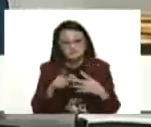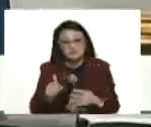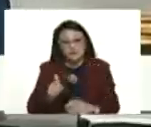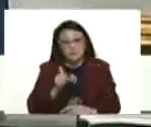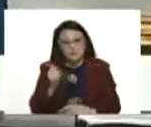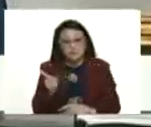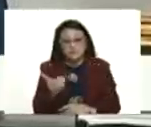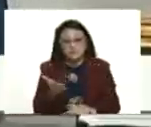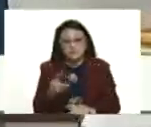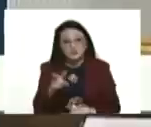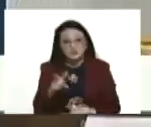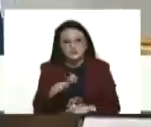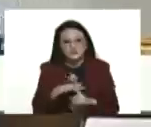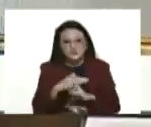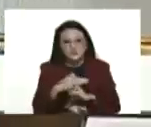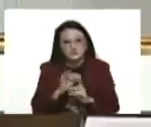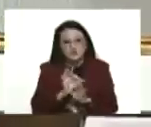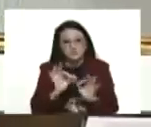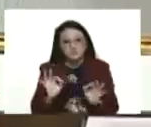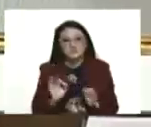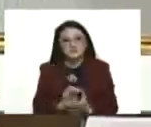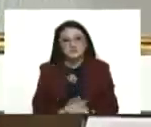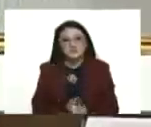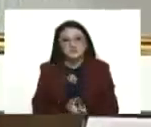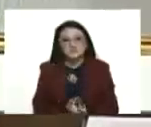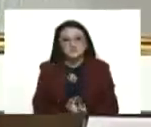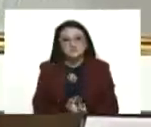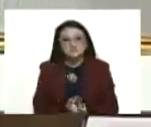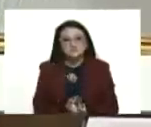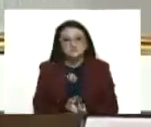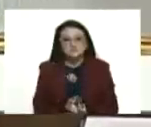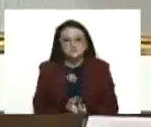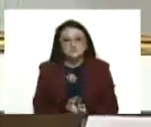aprovechándose de esas circunstancias especiales,